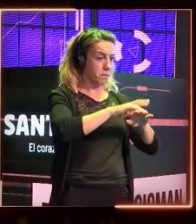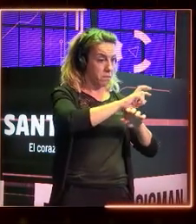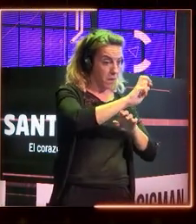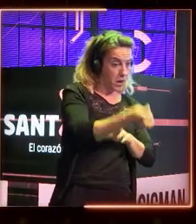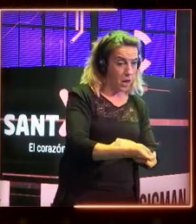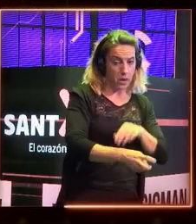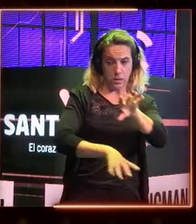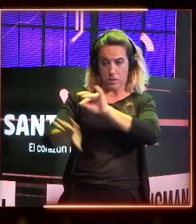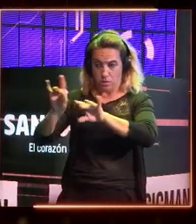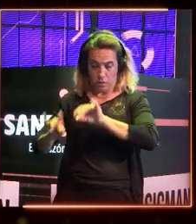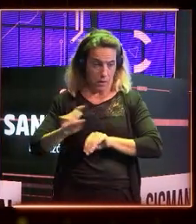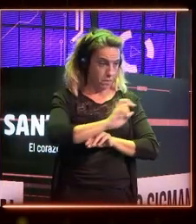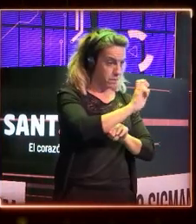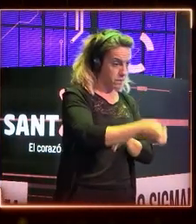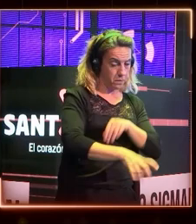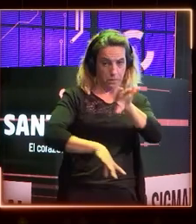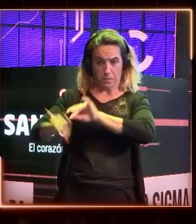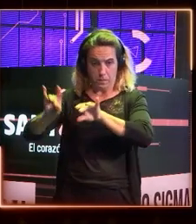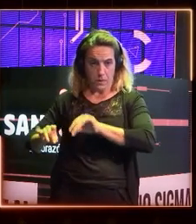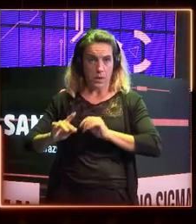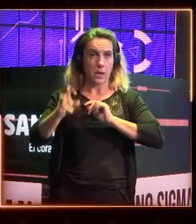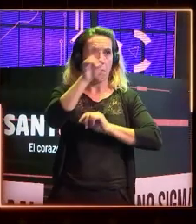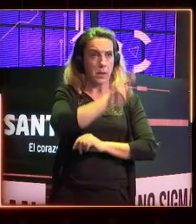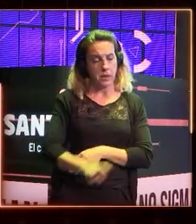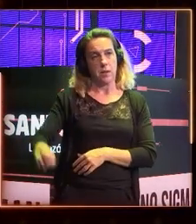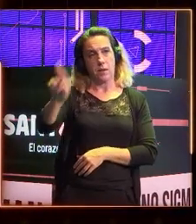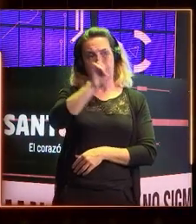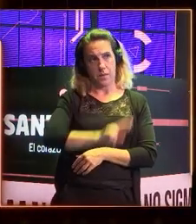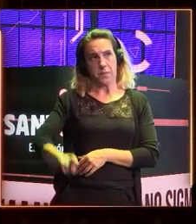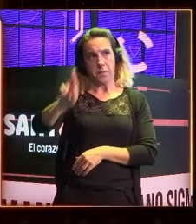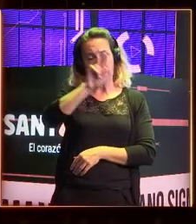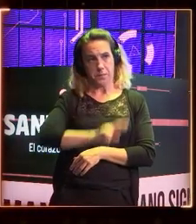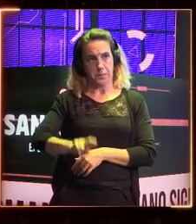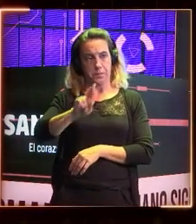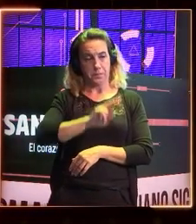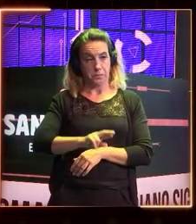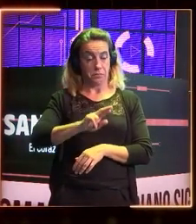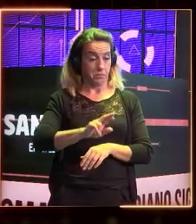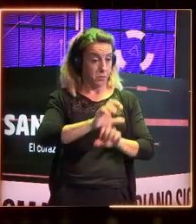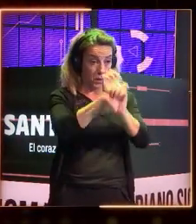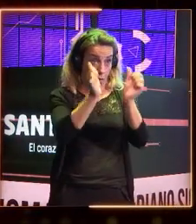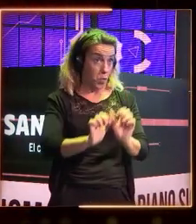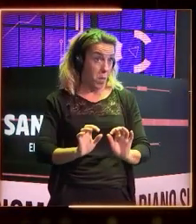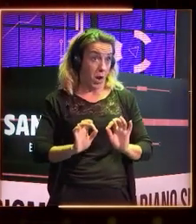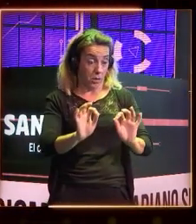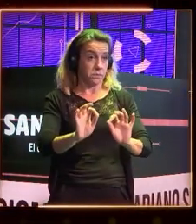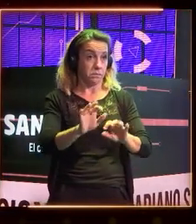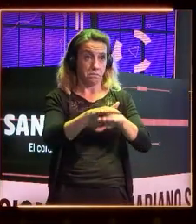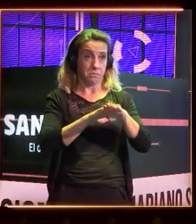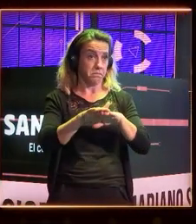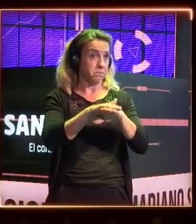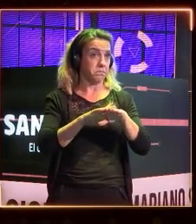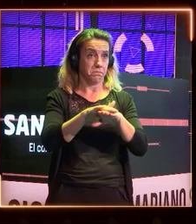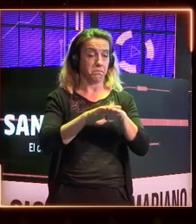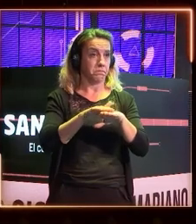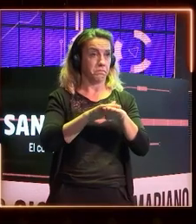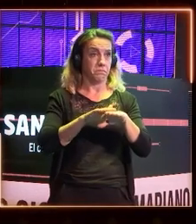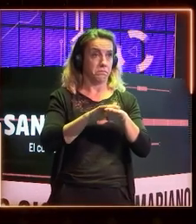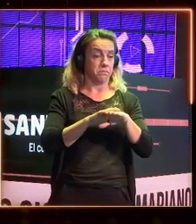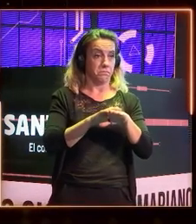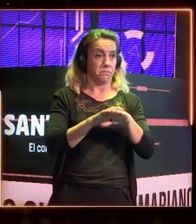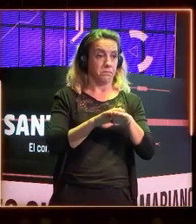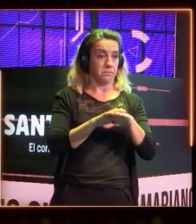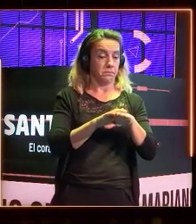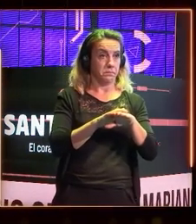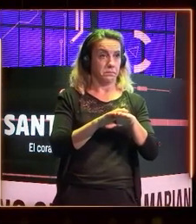seleccionar variar seleccionar y repetir repetir y repetir y ese mecanismo tan elemental que no forja nada en las escalas